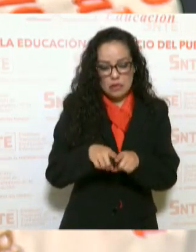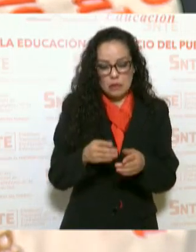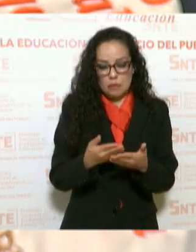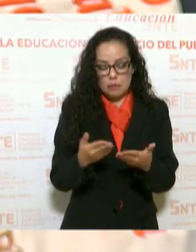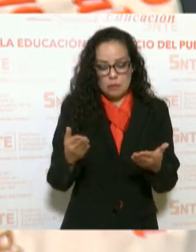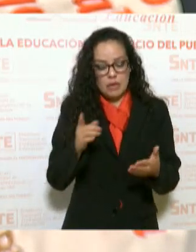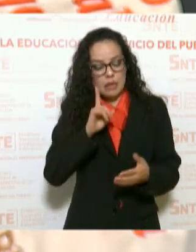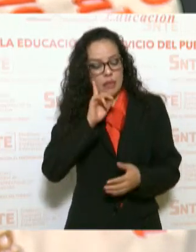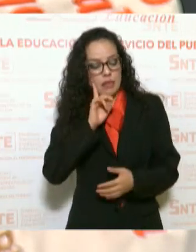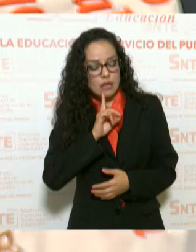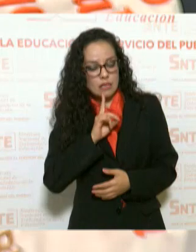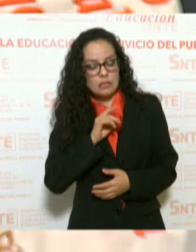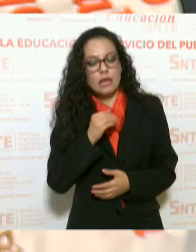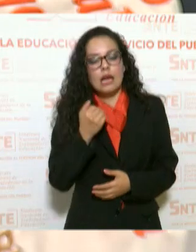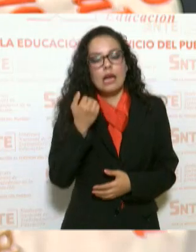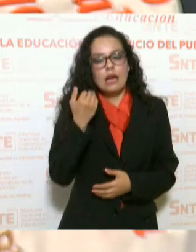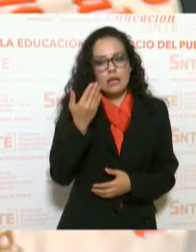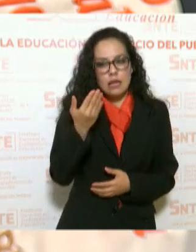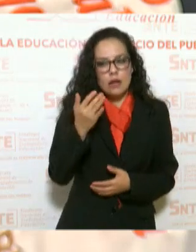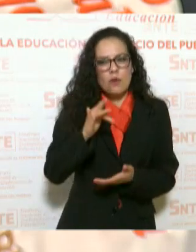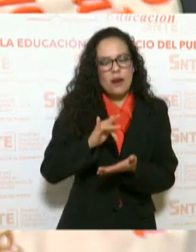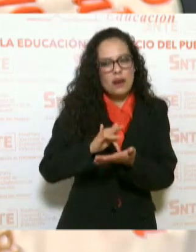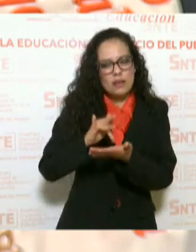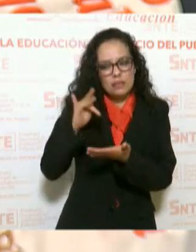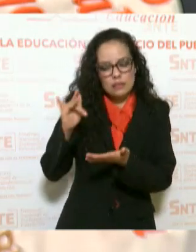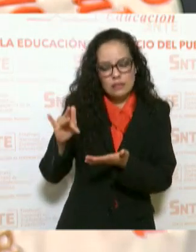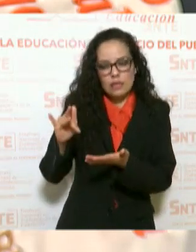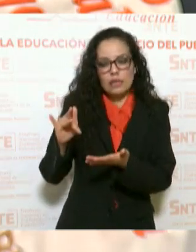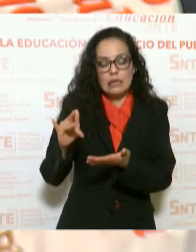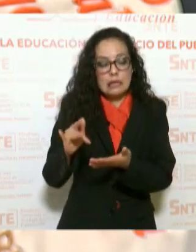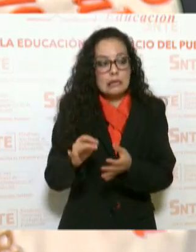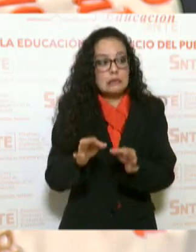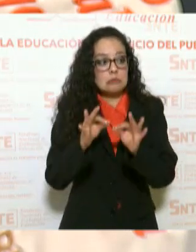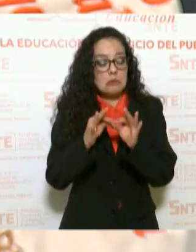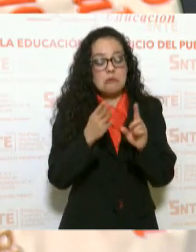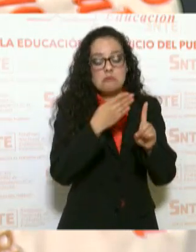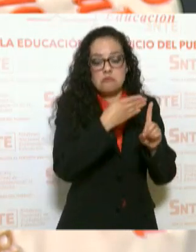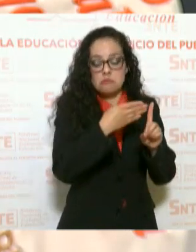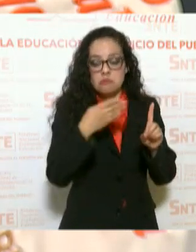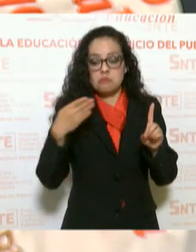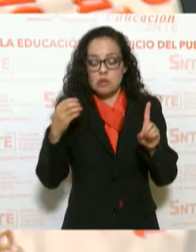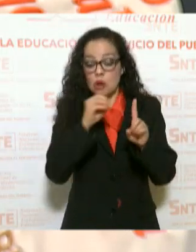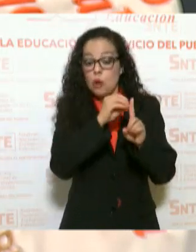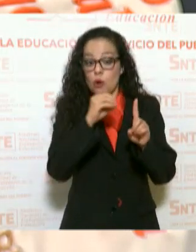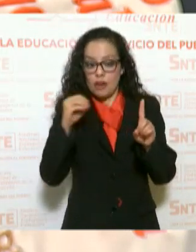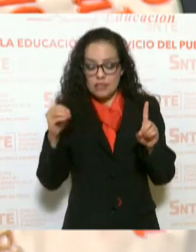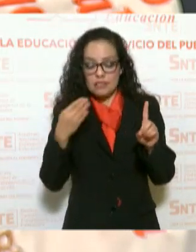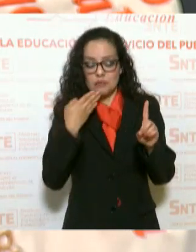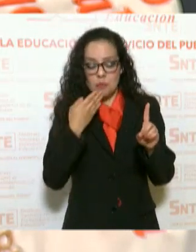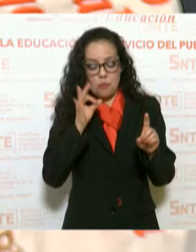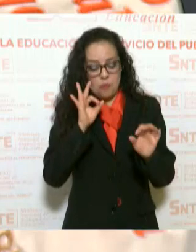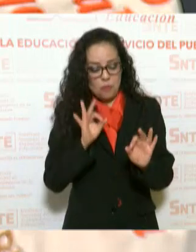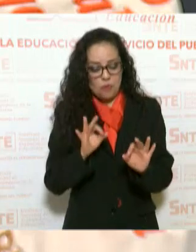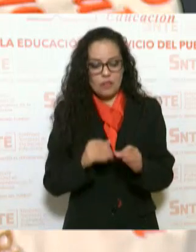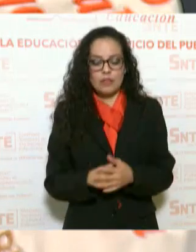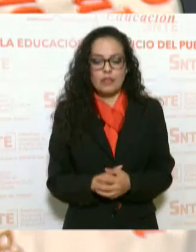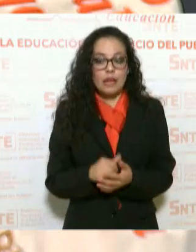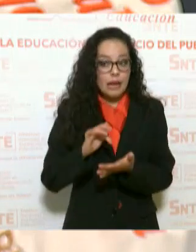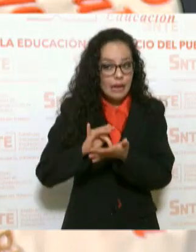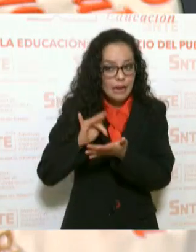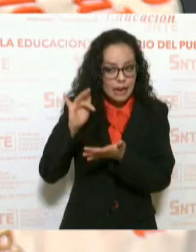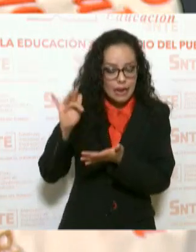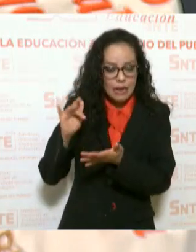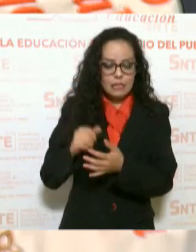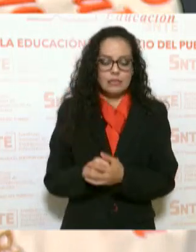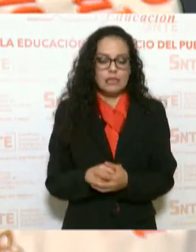quiero agradecerles la eficiencia de la organización y también al CENTE. Gracias